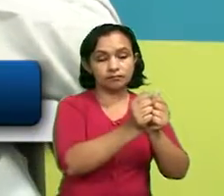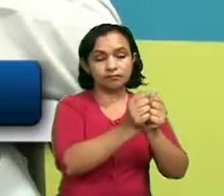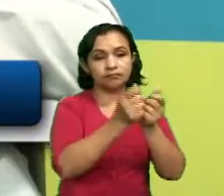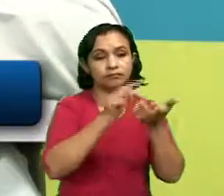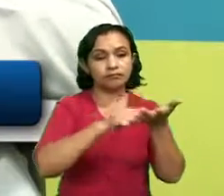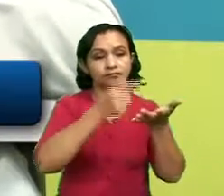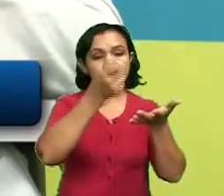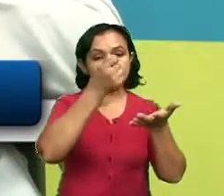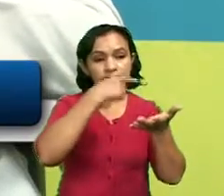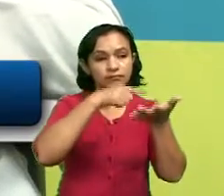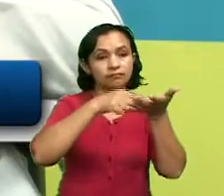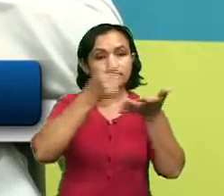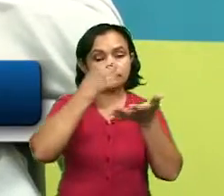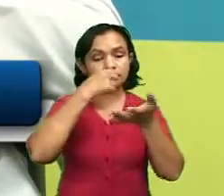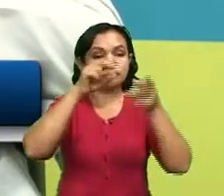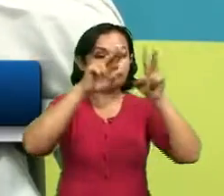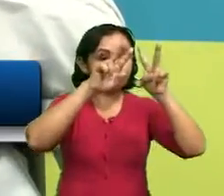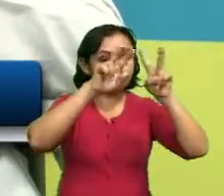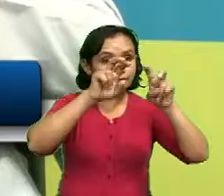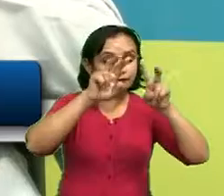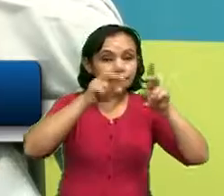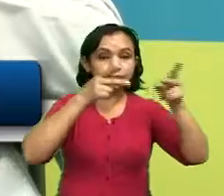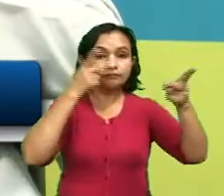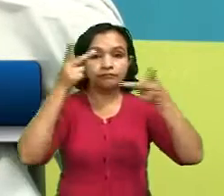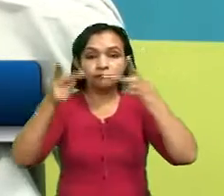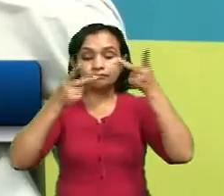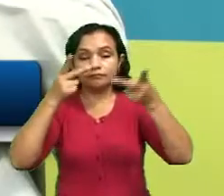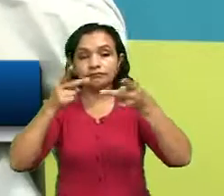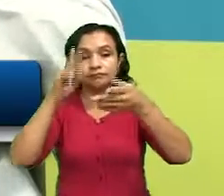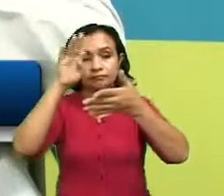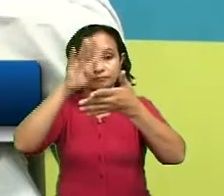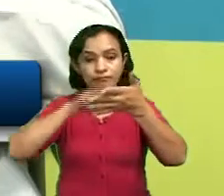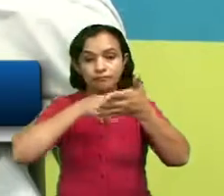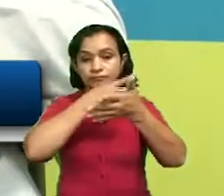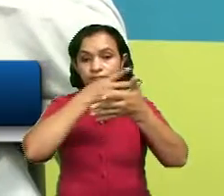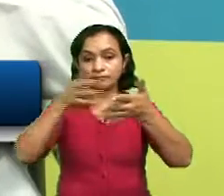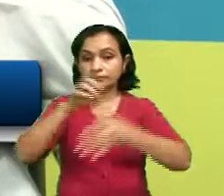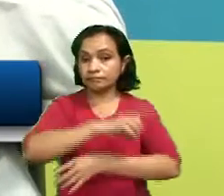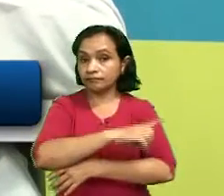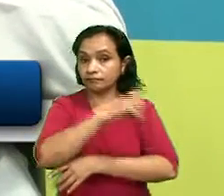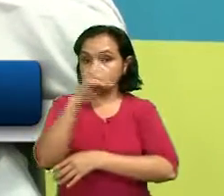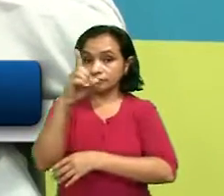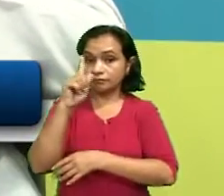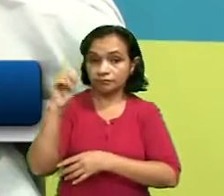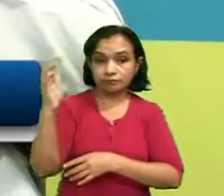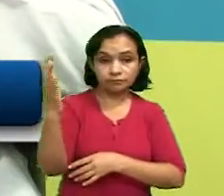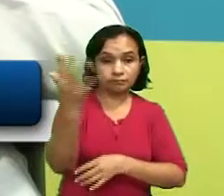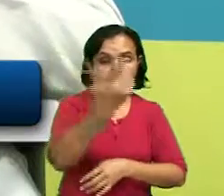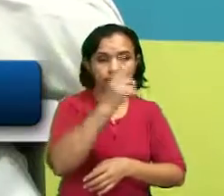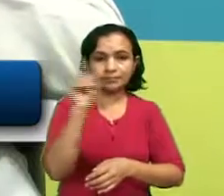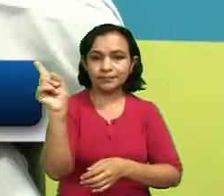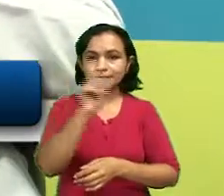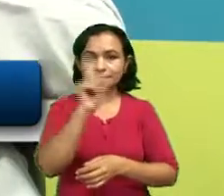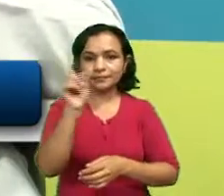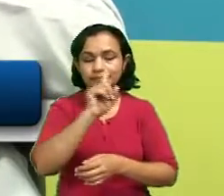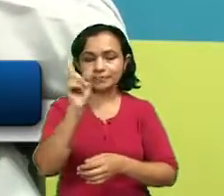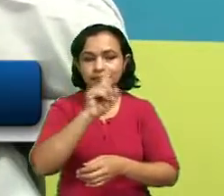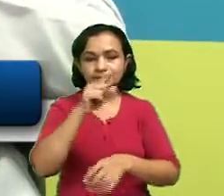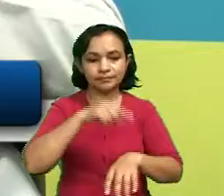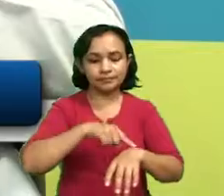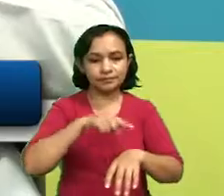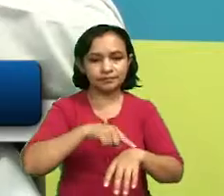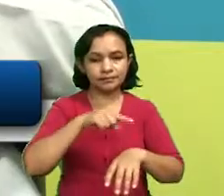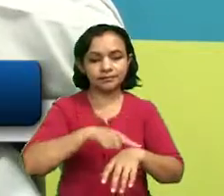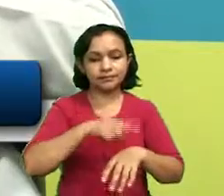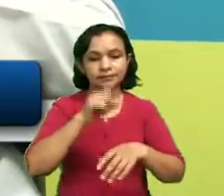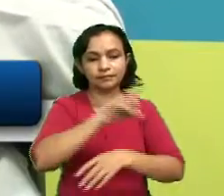farmacia en farmacia para irle a hacer una supervisión. Se hace un cronograma, porque en un día no vamos a poder revisar todas las farmacias, pero se toma un tiempo, se dice,